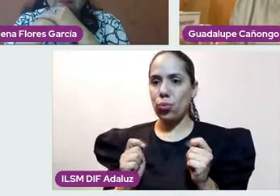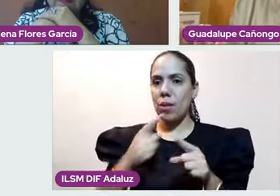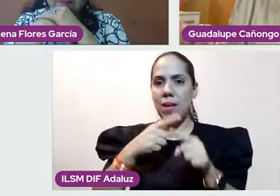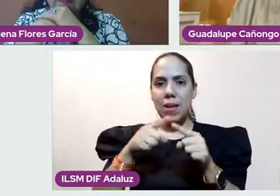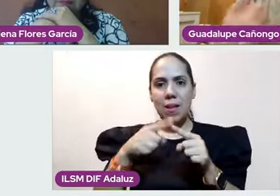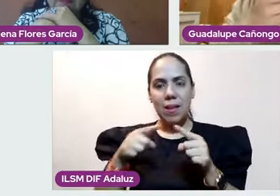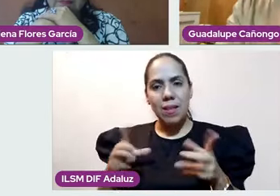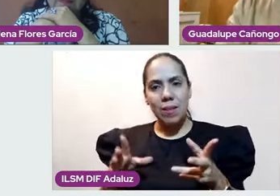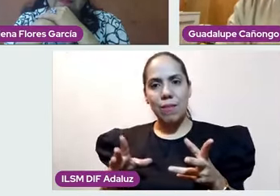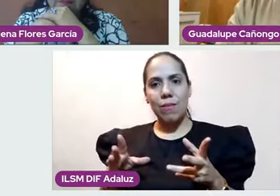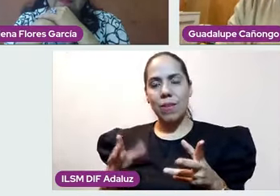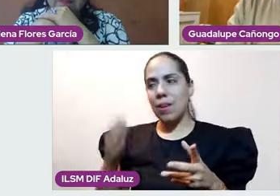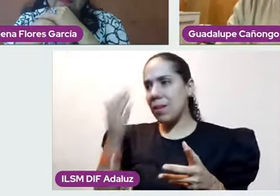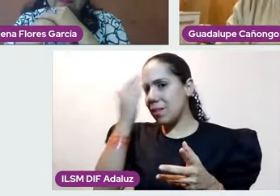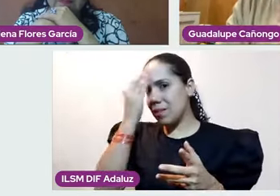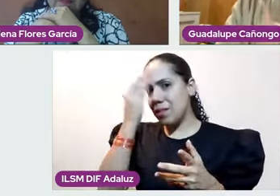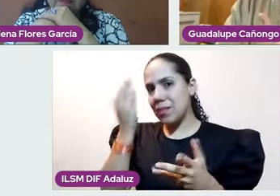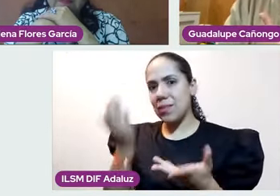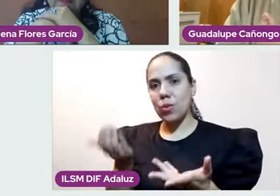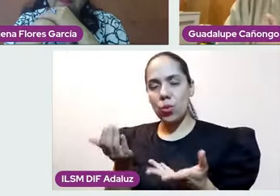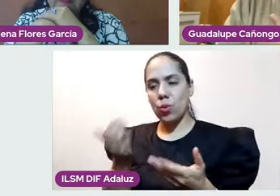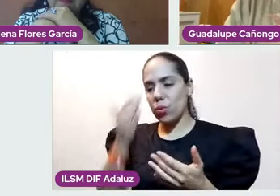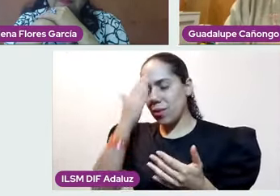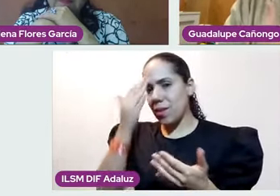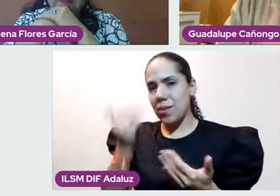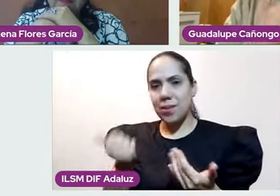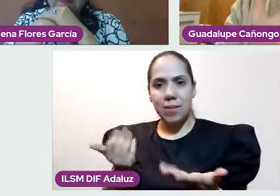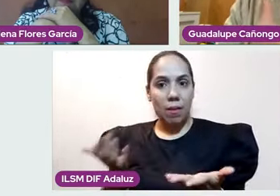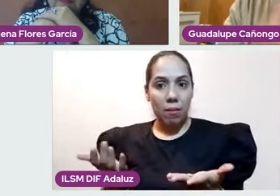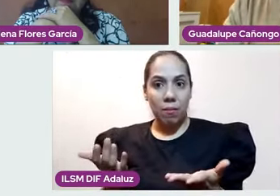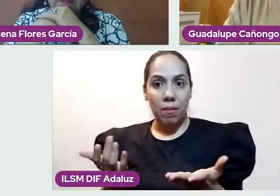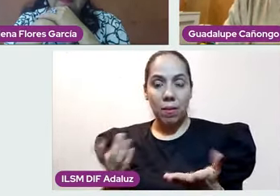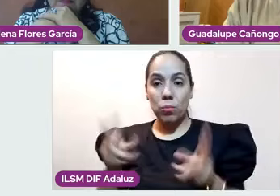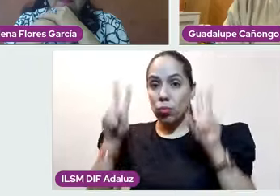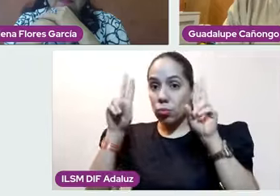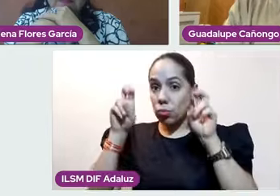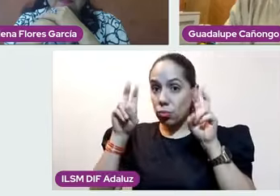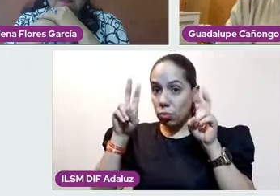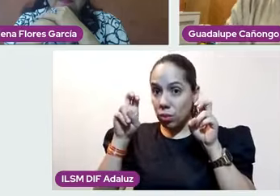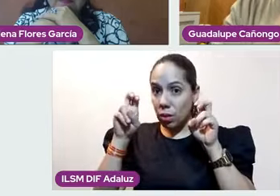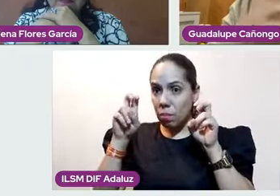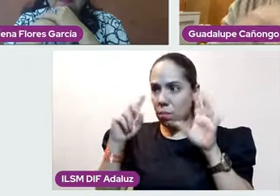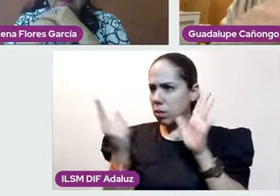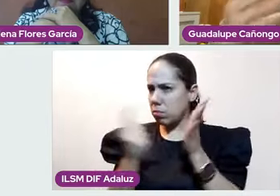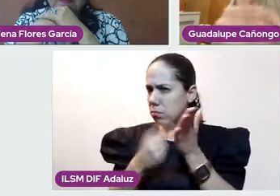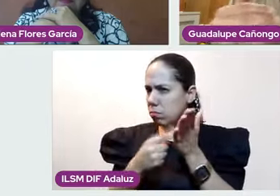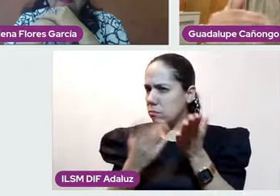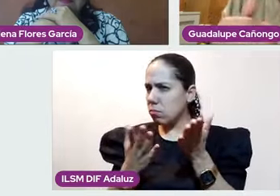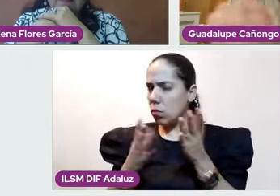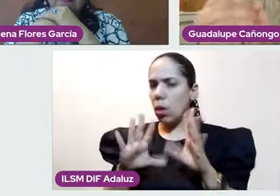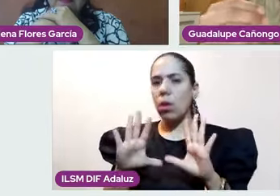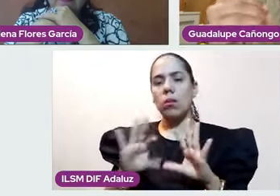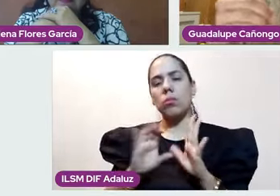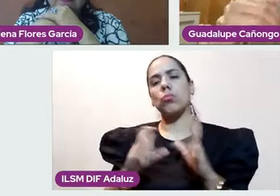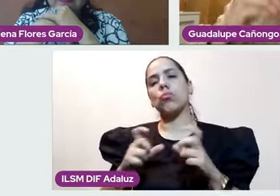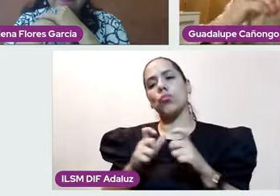al contrario, por eso decíamos una cuestión colaborativa. Ah, ok, no sabes, no te preocupes. Cuando decimos